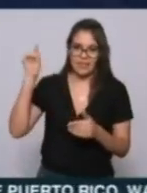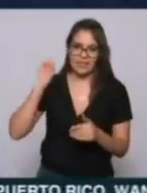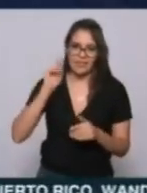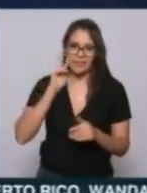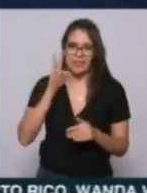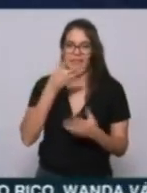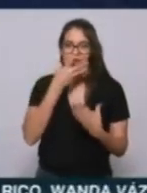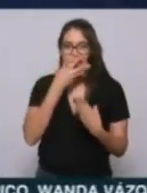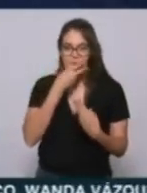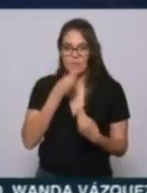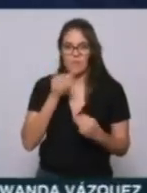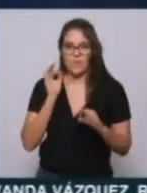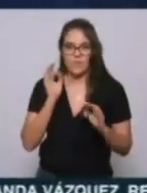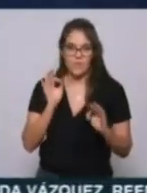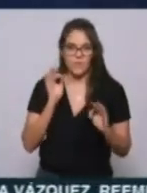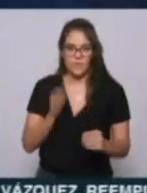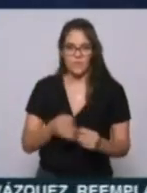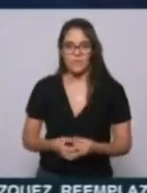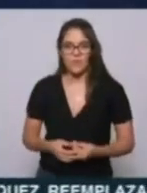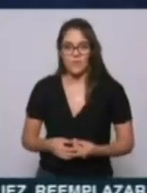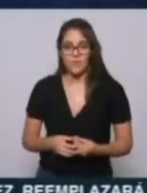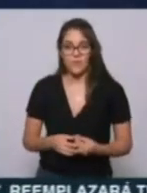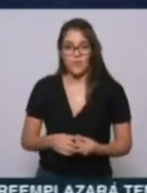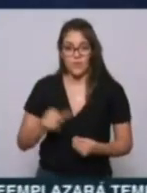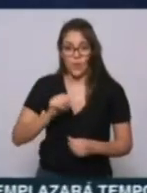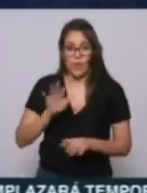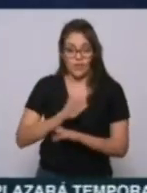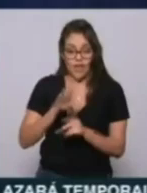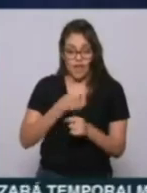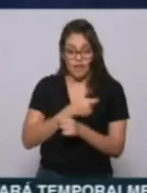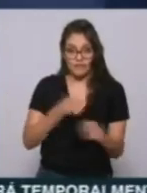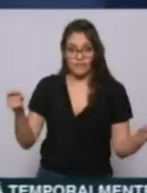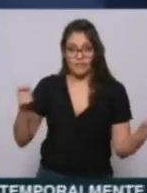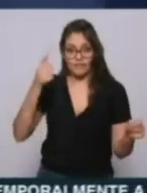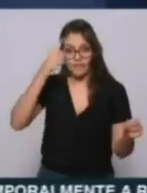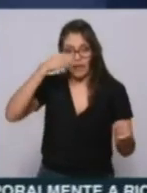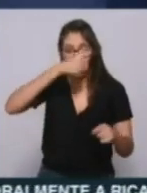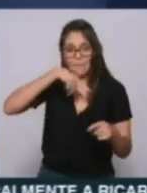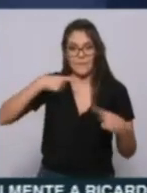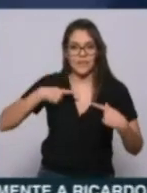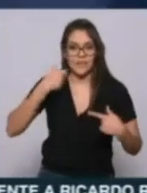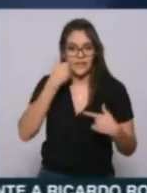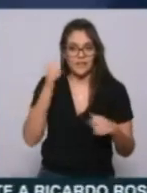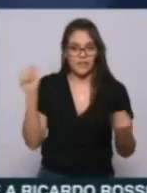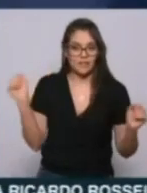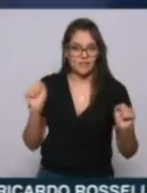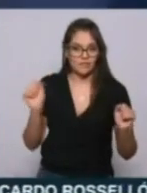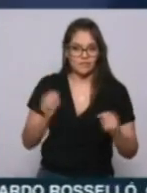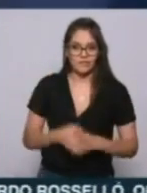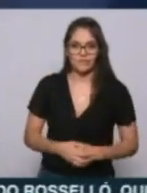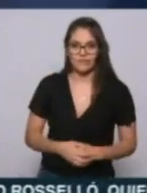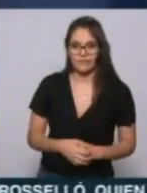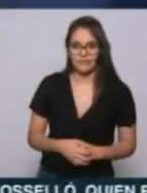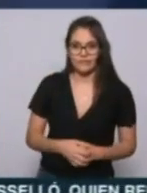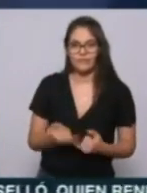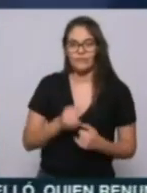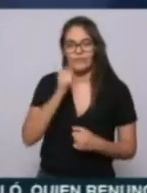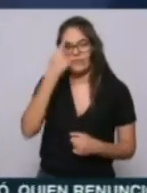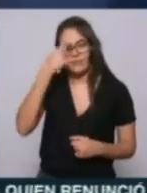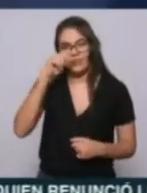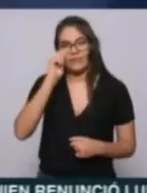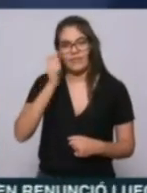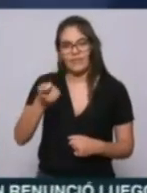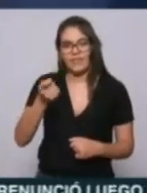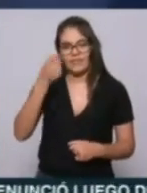está muy vamos a bonita. mostrarla. Bueno, hoy se repartió el kit y de paso entrevisté a Javier Carballo, que es el director de